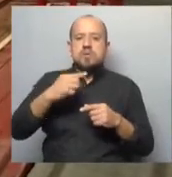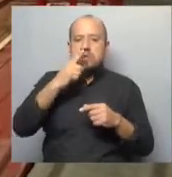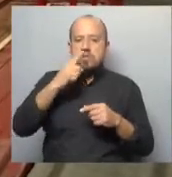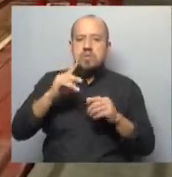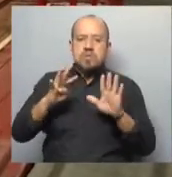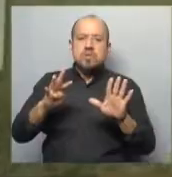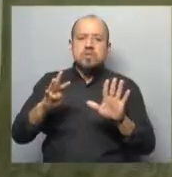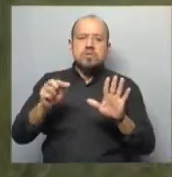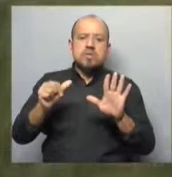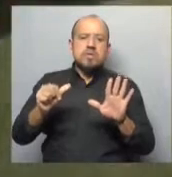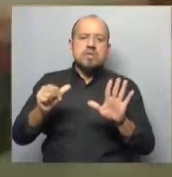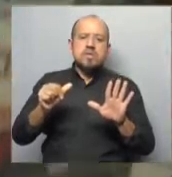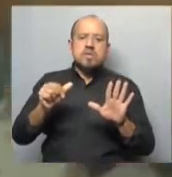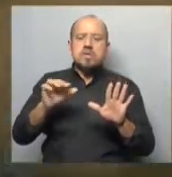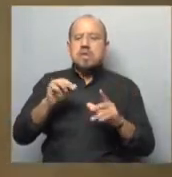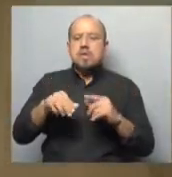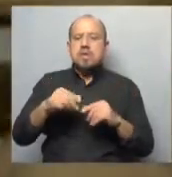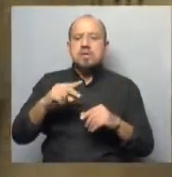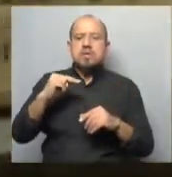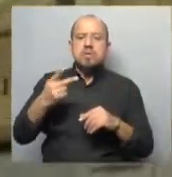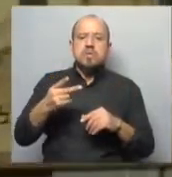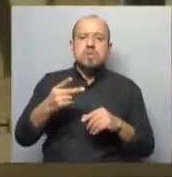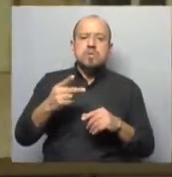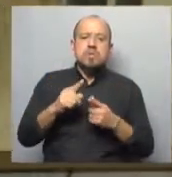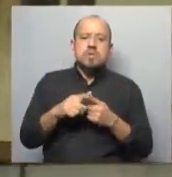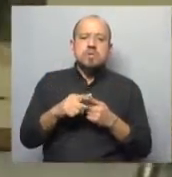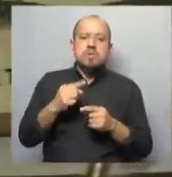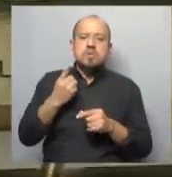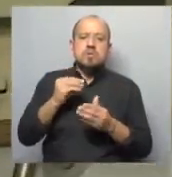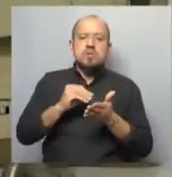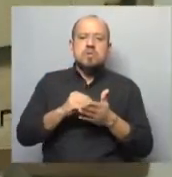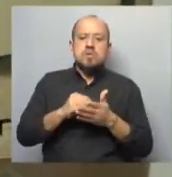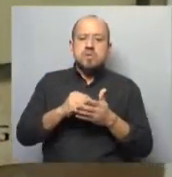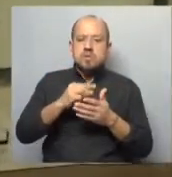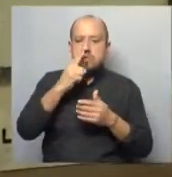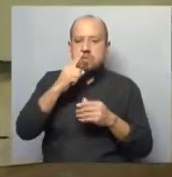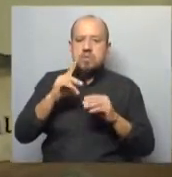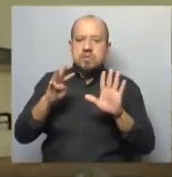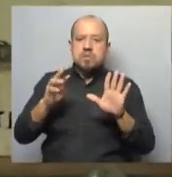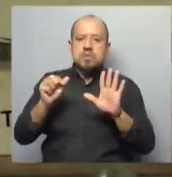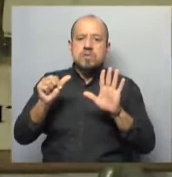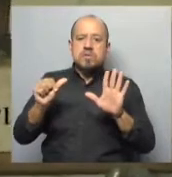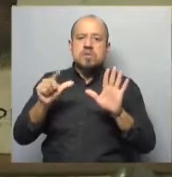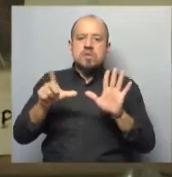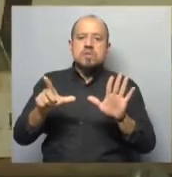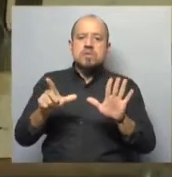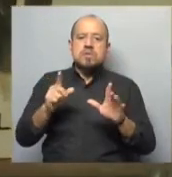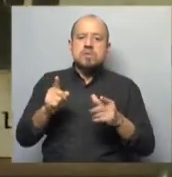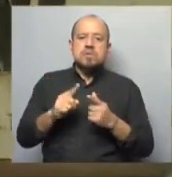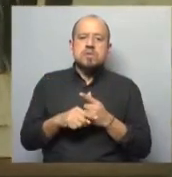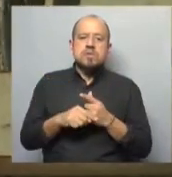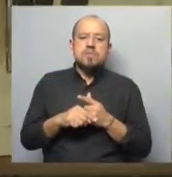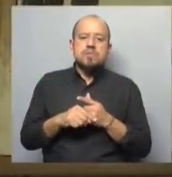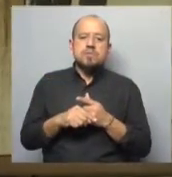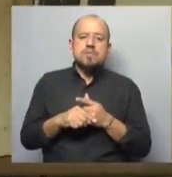1960 y poco llega a segunda el club. Los que subieron a segunda por primera vez en 1967, el Canario y la Escuaga. ¿Dónde más